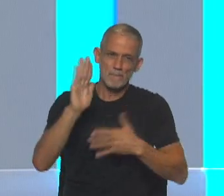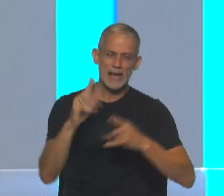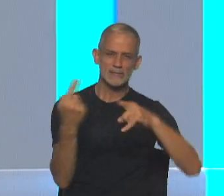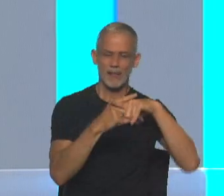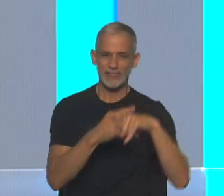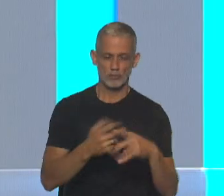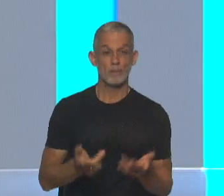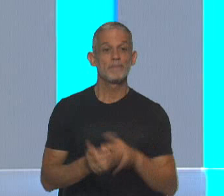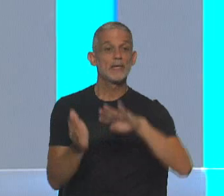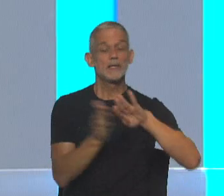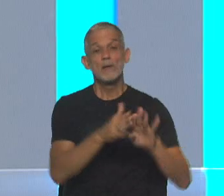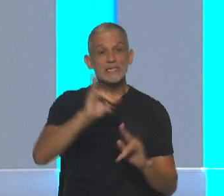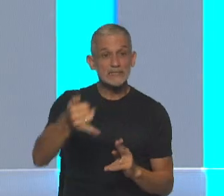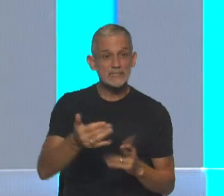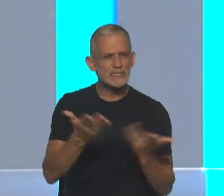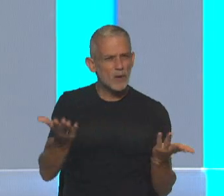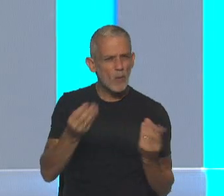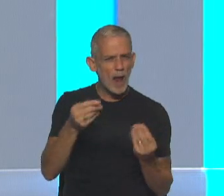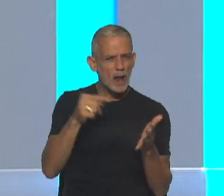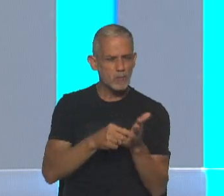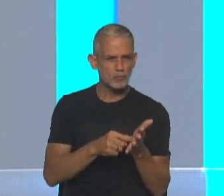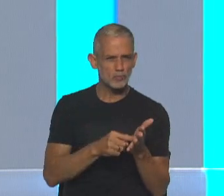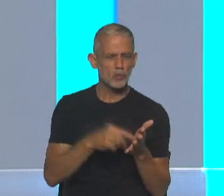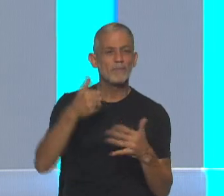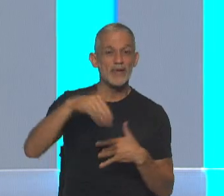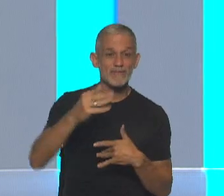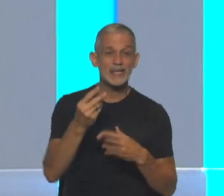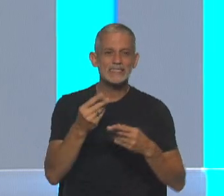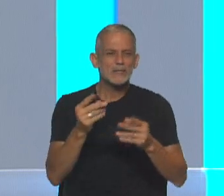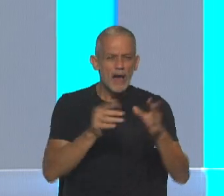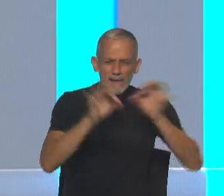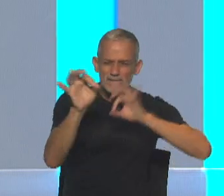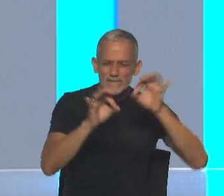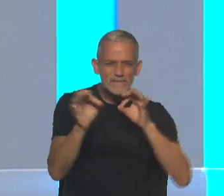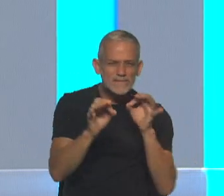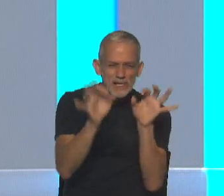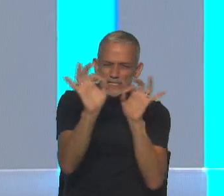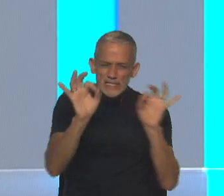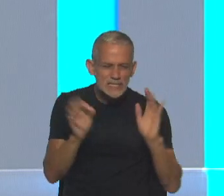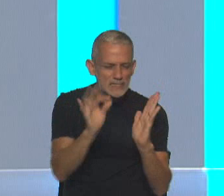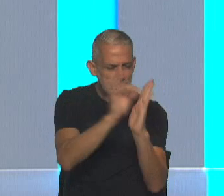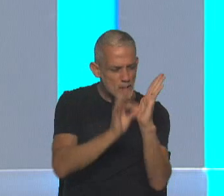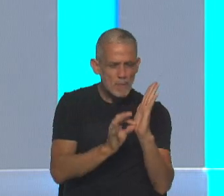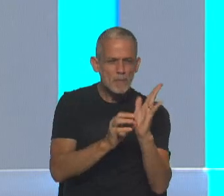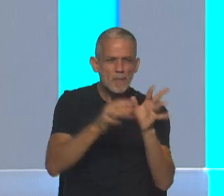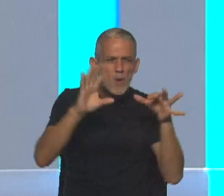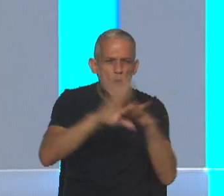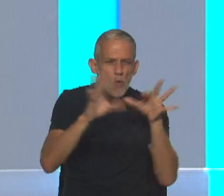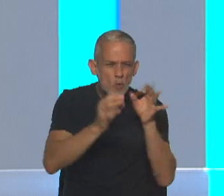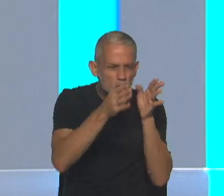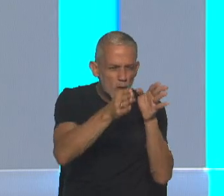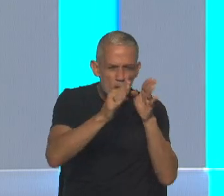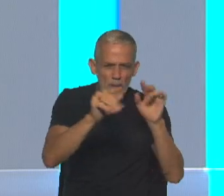a discusiones lo que sí te insisto es en ese punto van a ser lo más puntualizadas y y